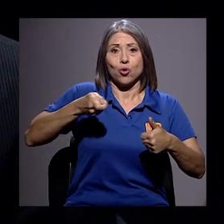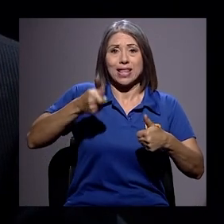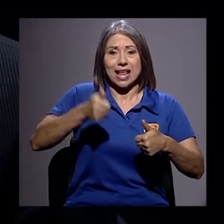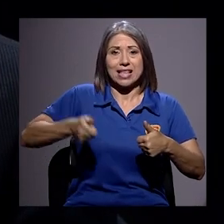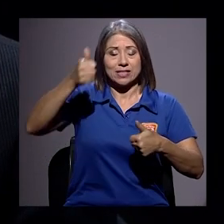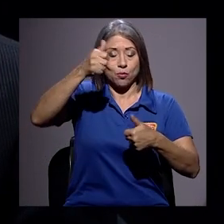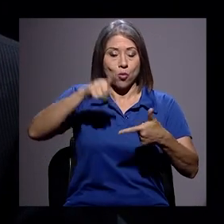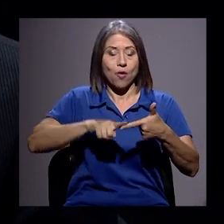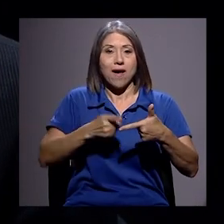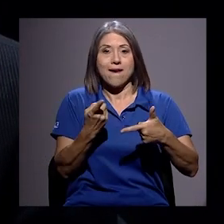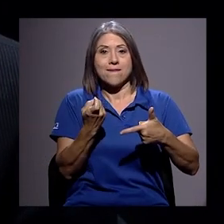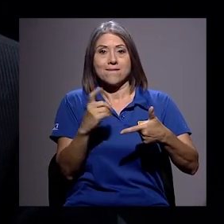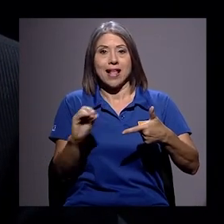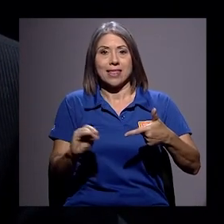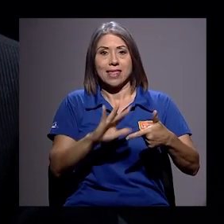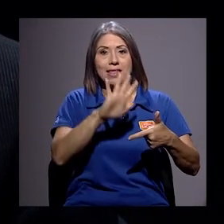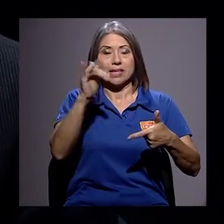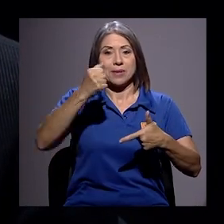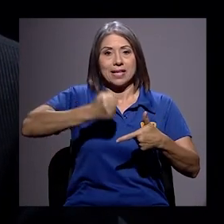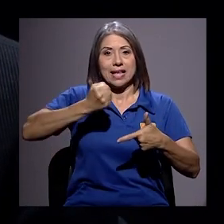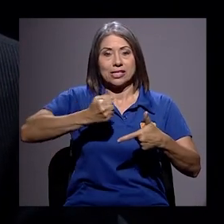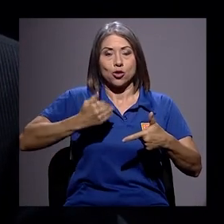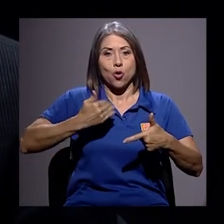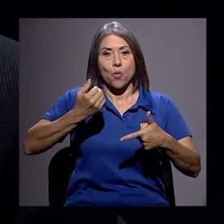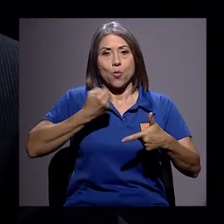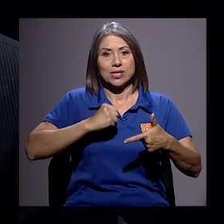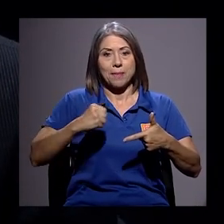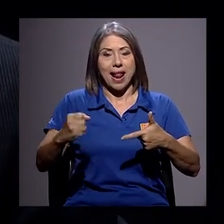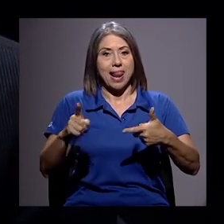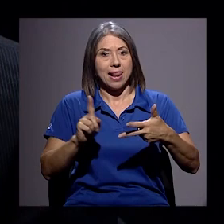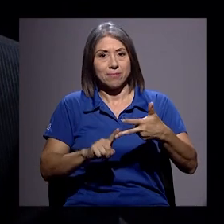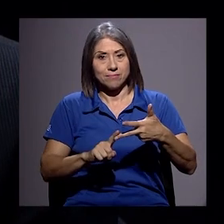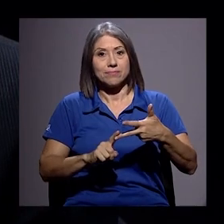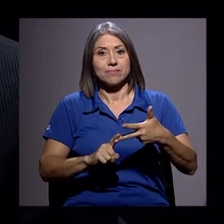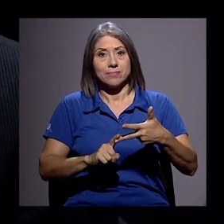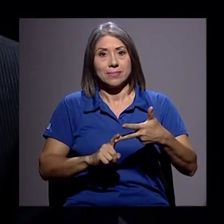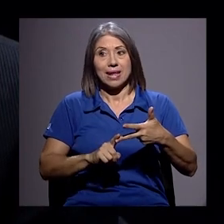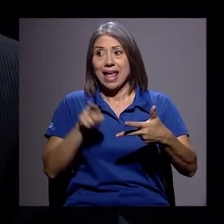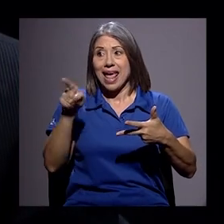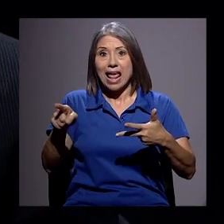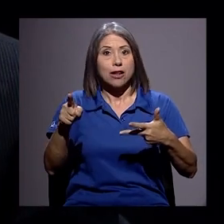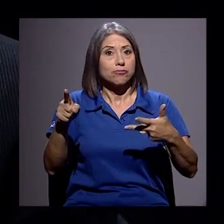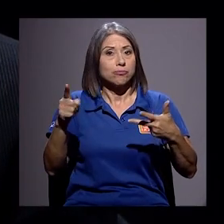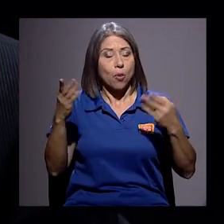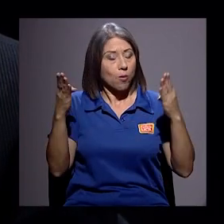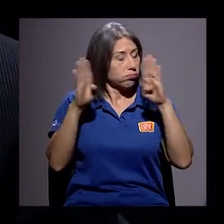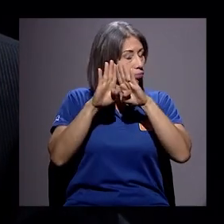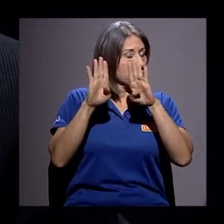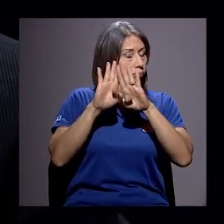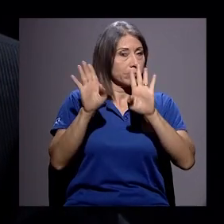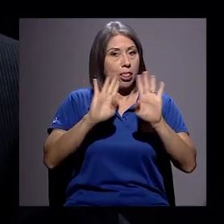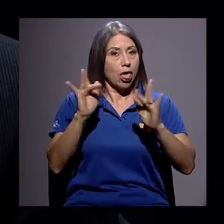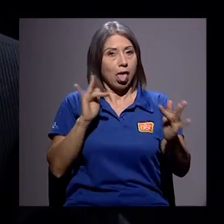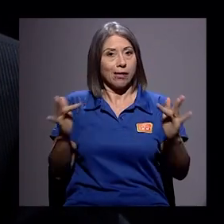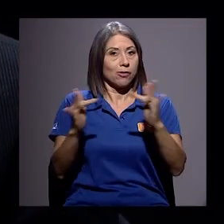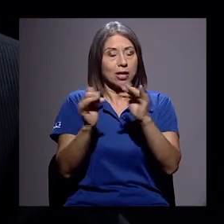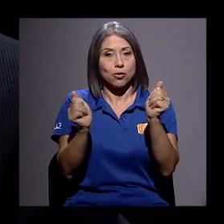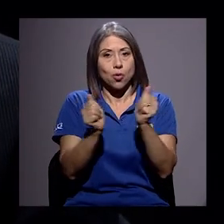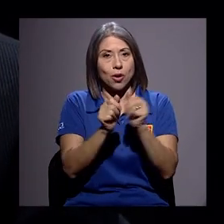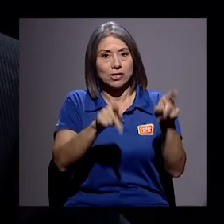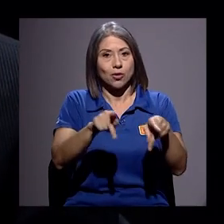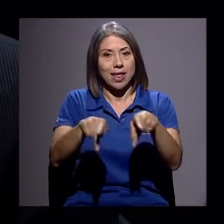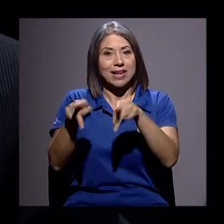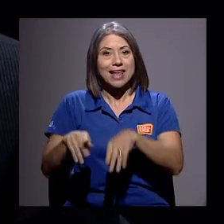en la gestión municipal cerrarse a la ciudadanía y creo que la última es